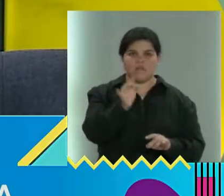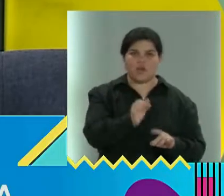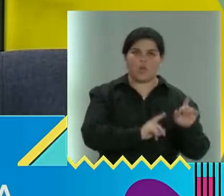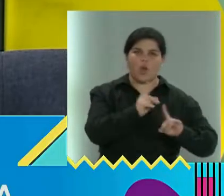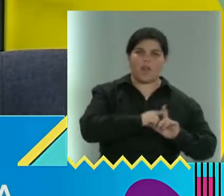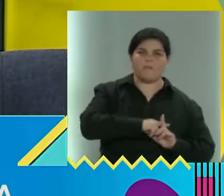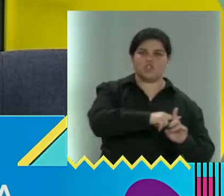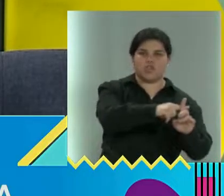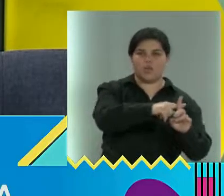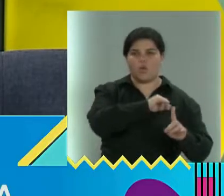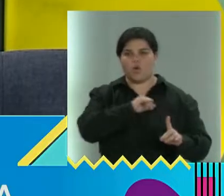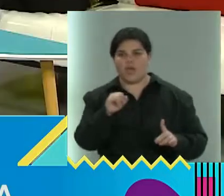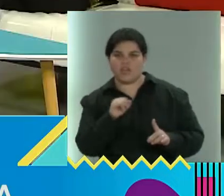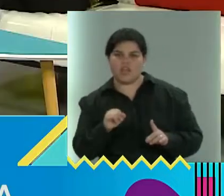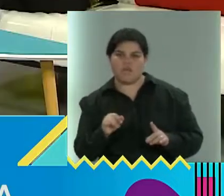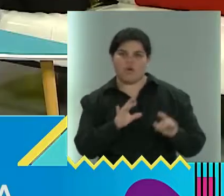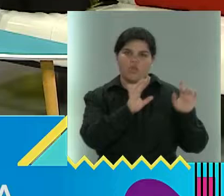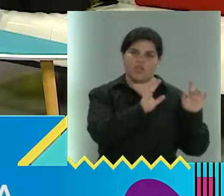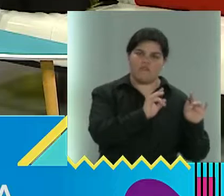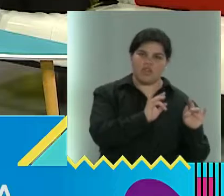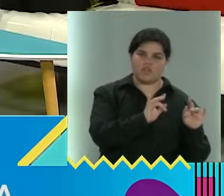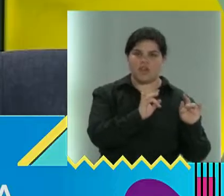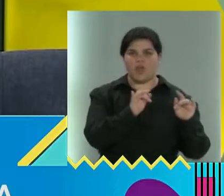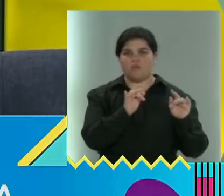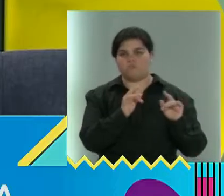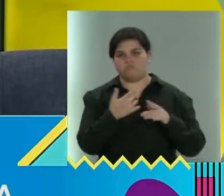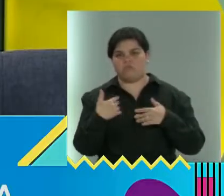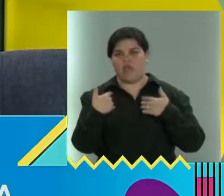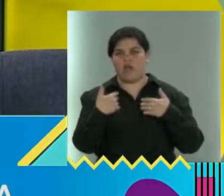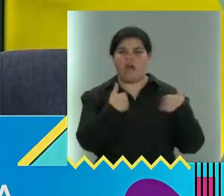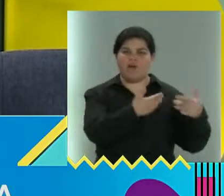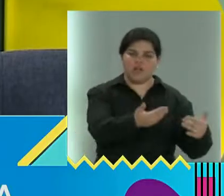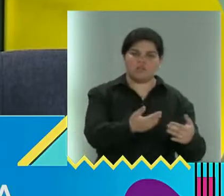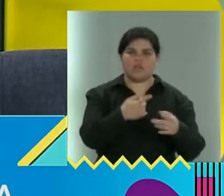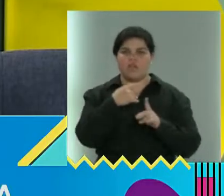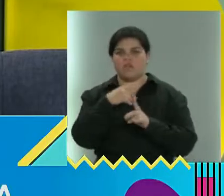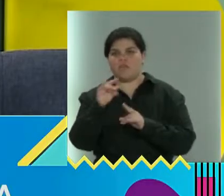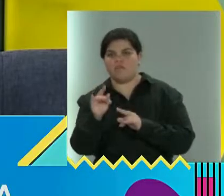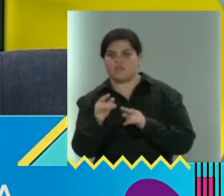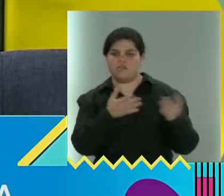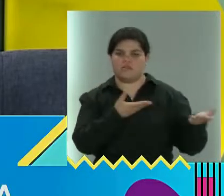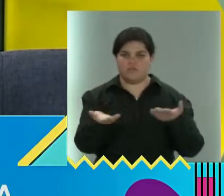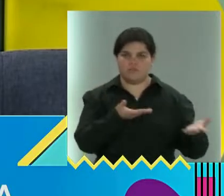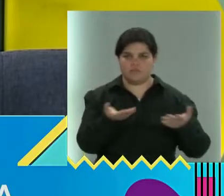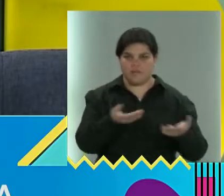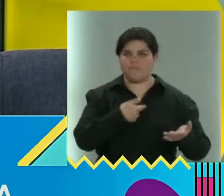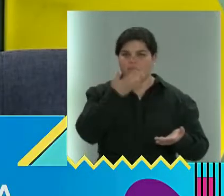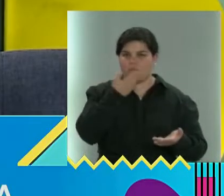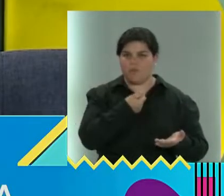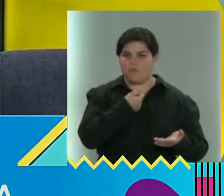de dificultades o de avances. Y en general, en líneas generales, hemos avanzado en procesos